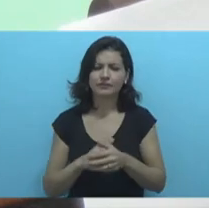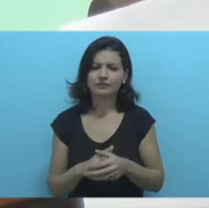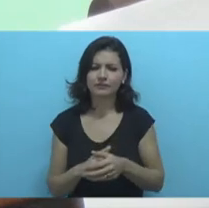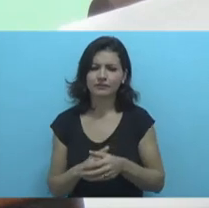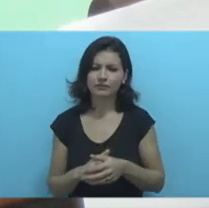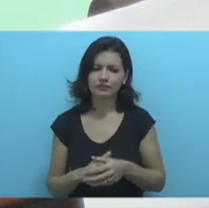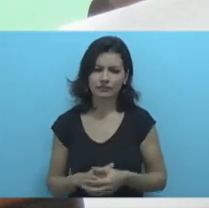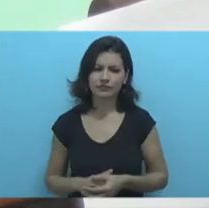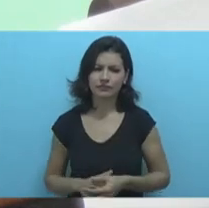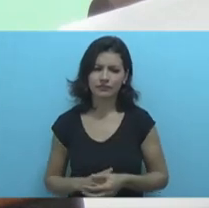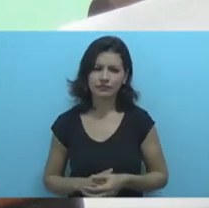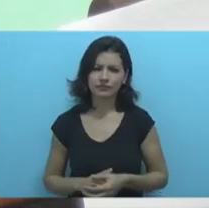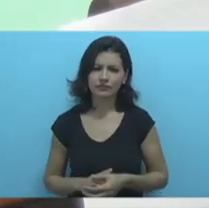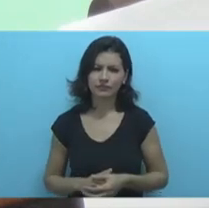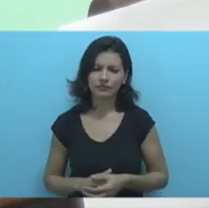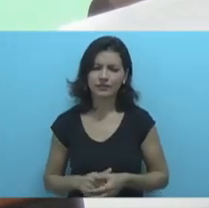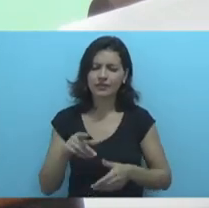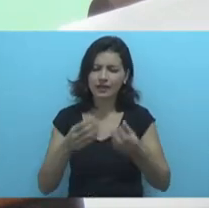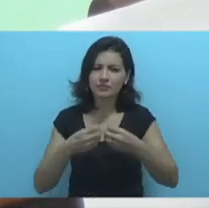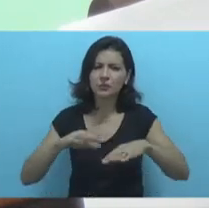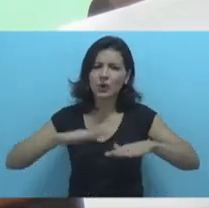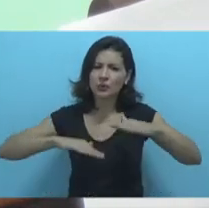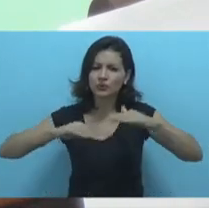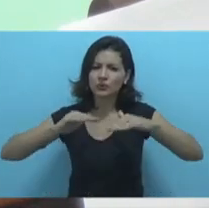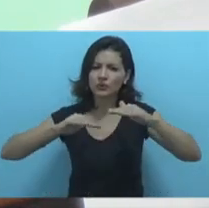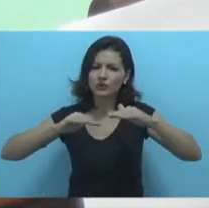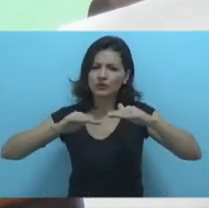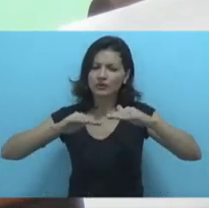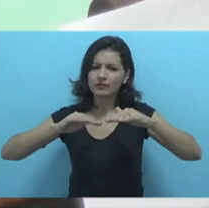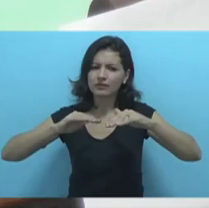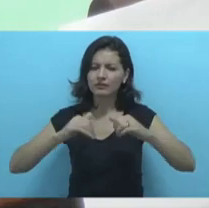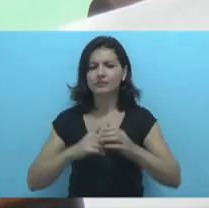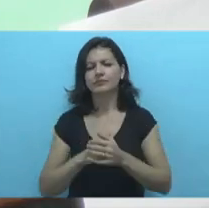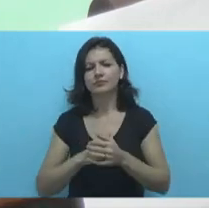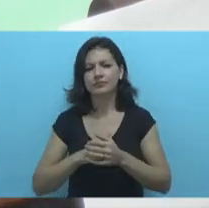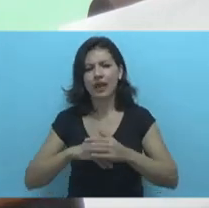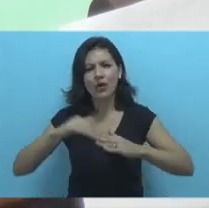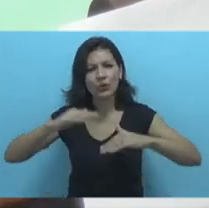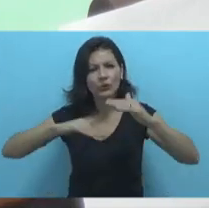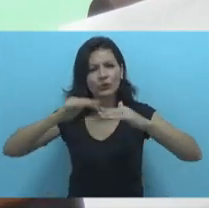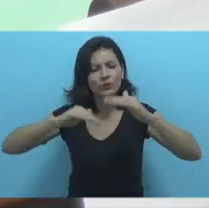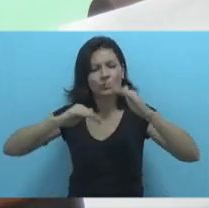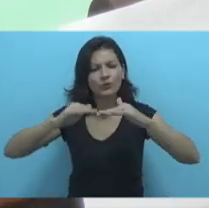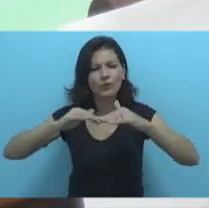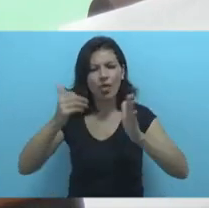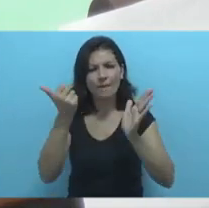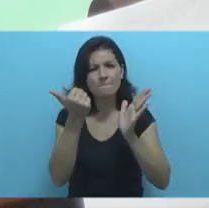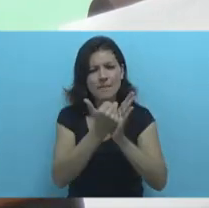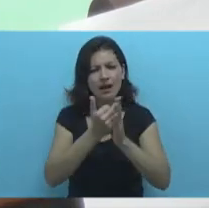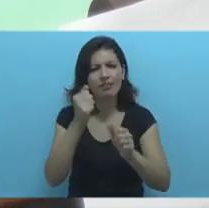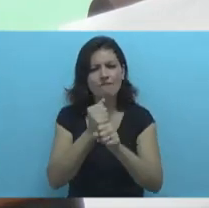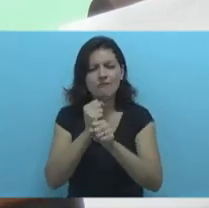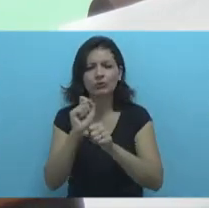ganarla, y a partir de eso empezó a construir legitimidad, y empezó a construir reconocimiento, y empezó a construir una marca de